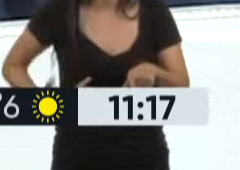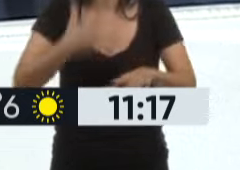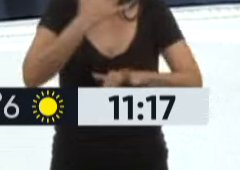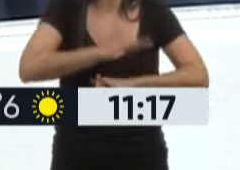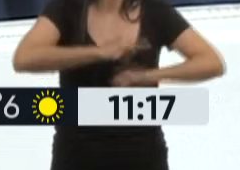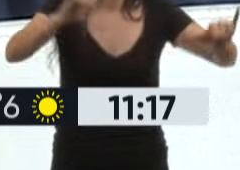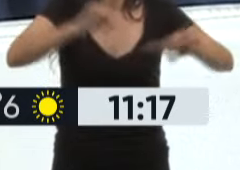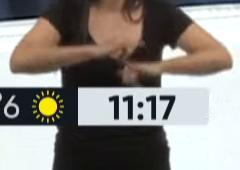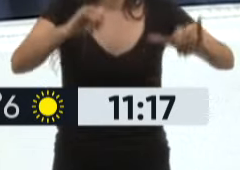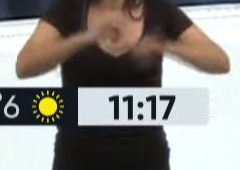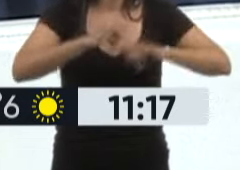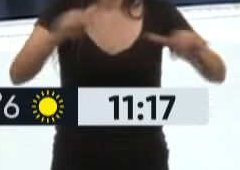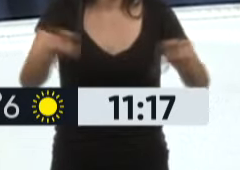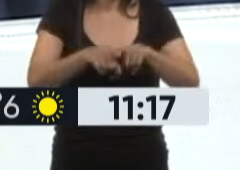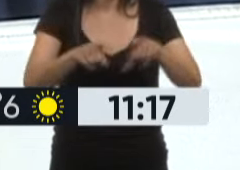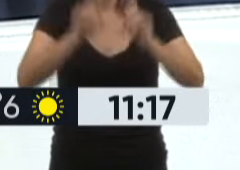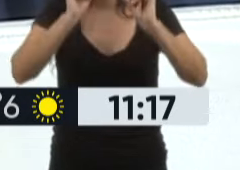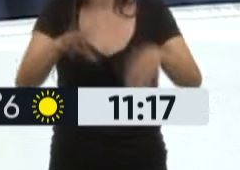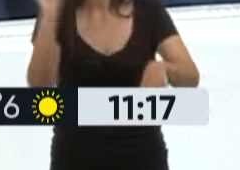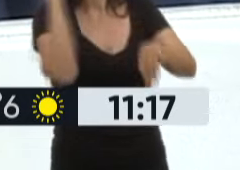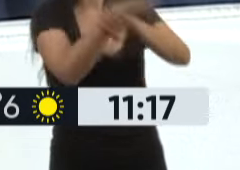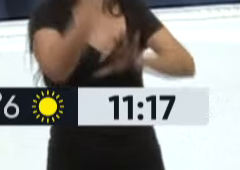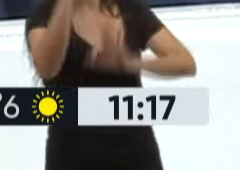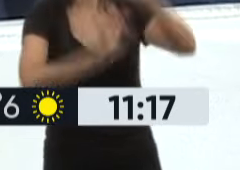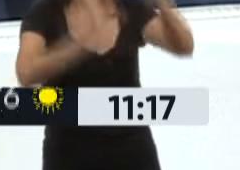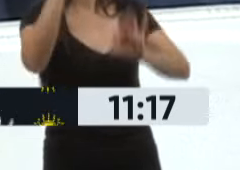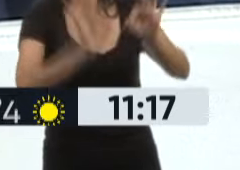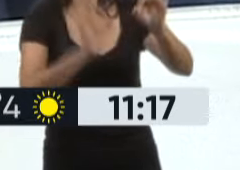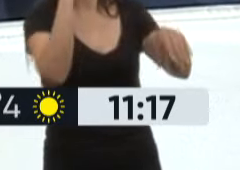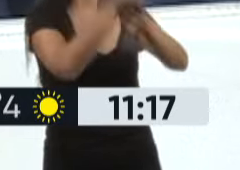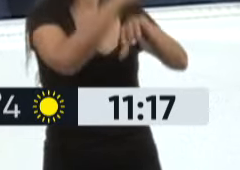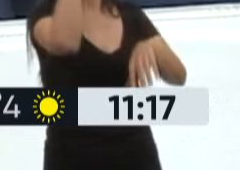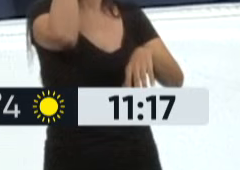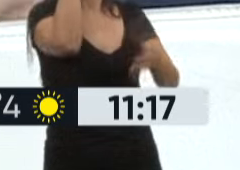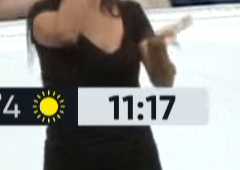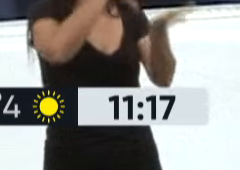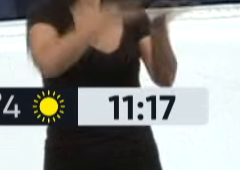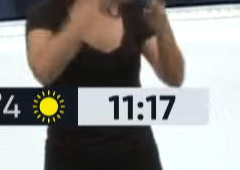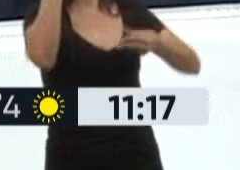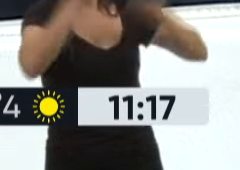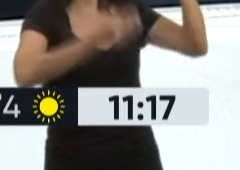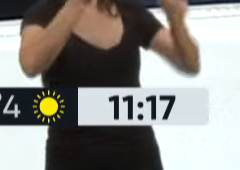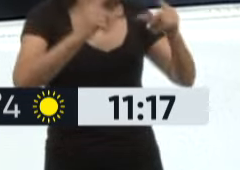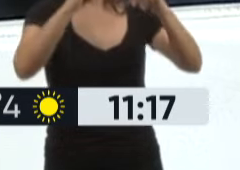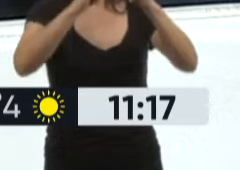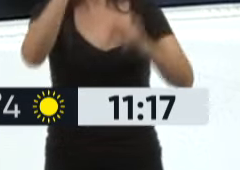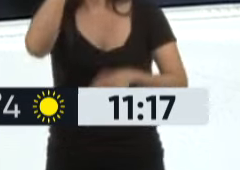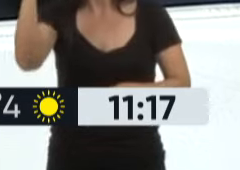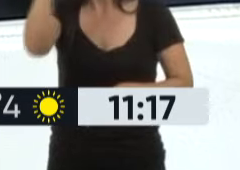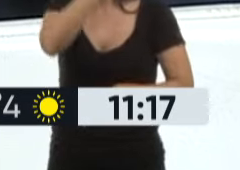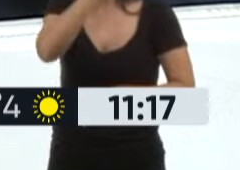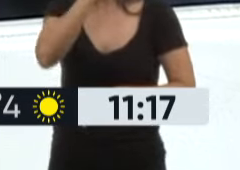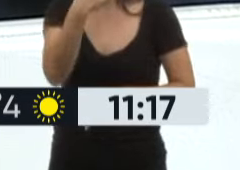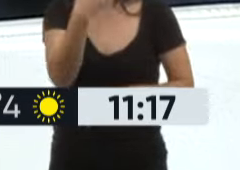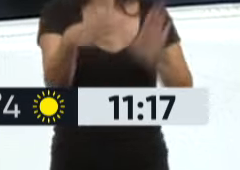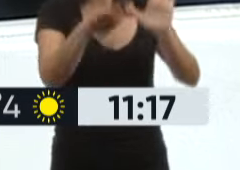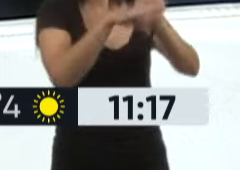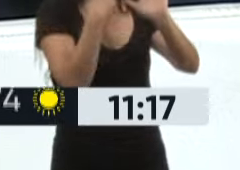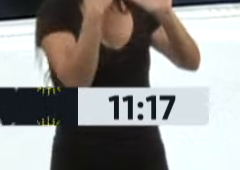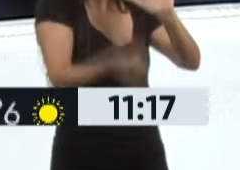ayer y el envío del proyecto más tarde al congreso eh el artículo 27 expresa